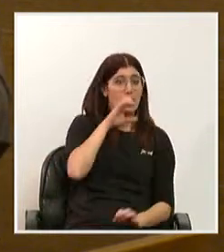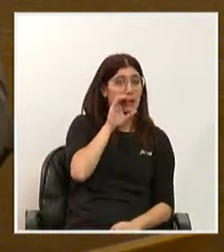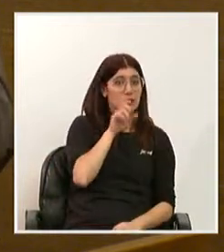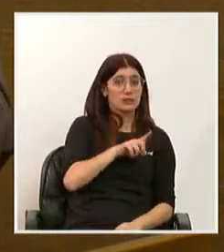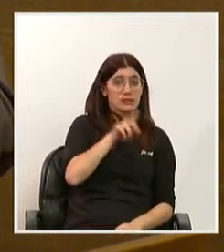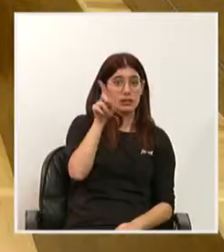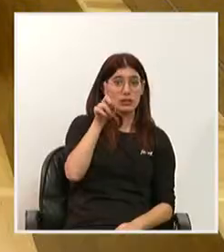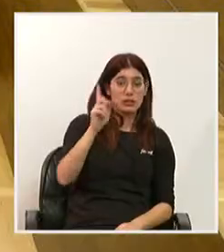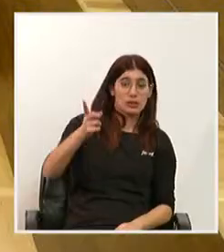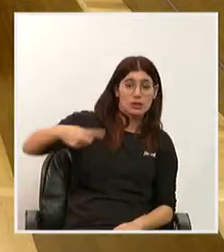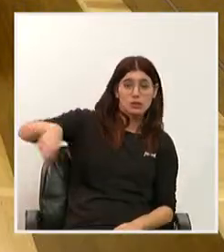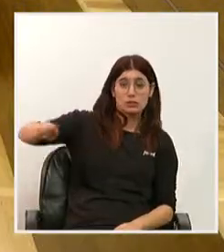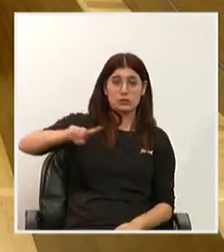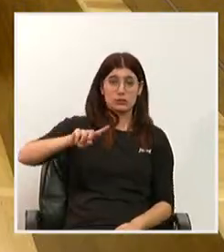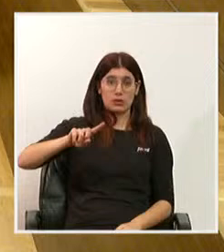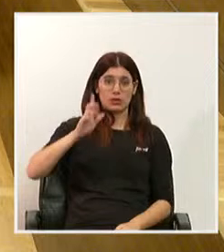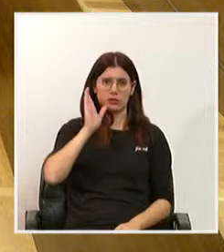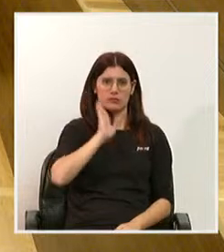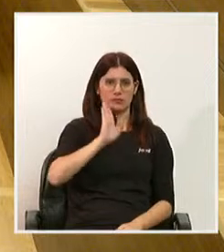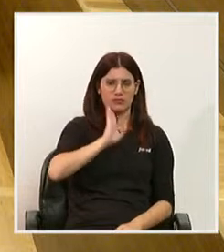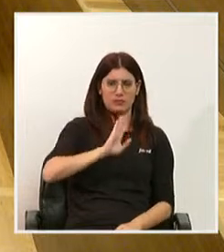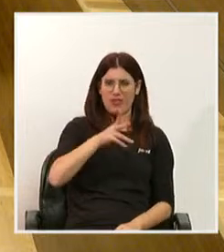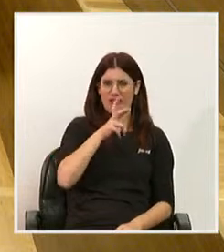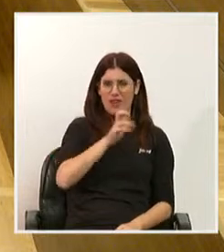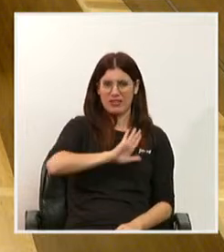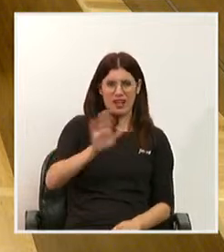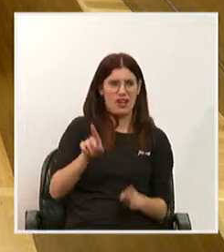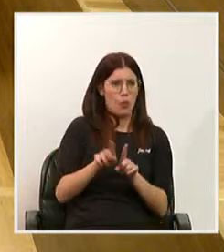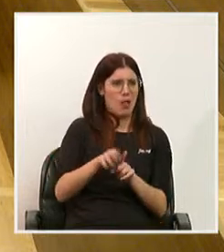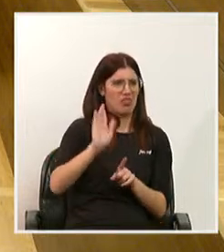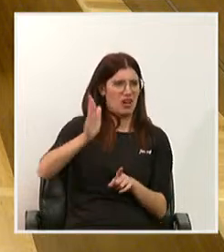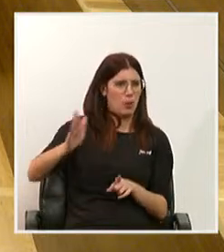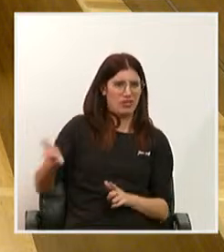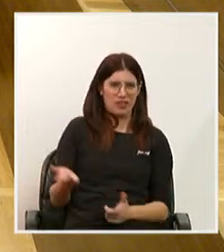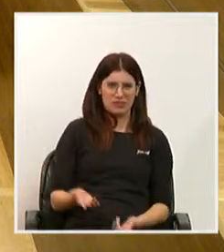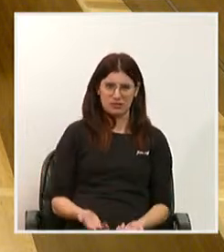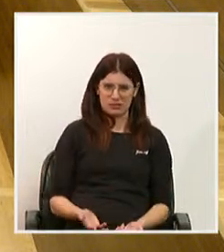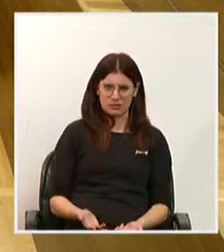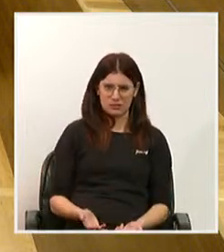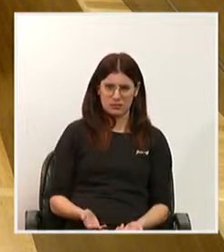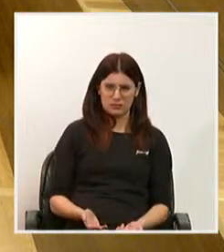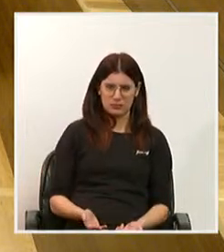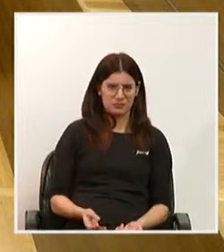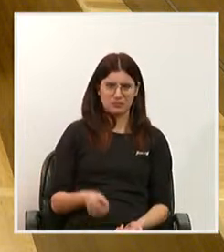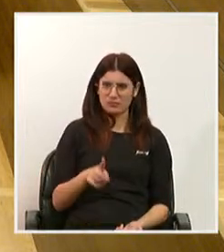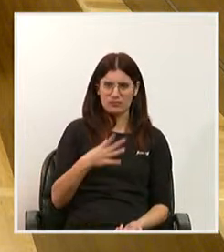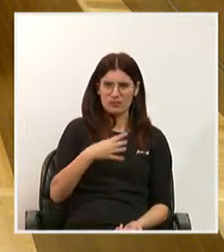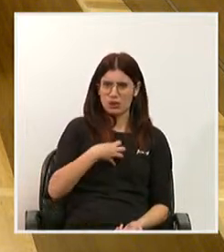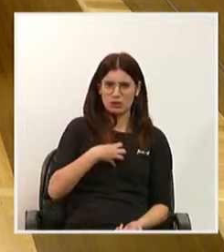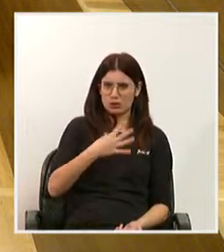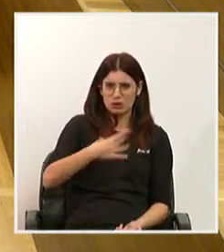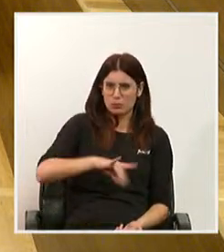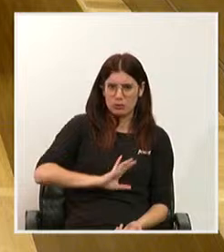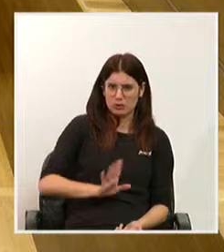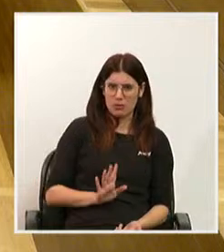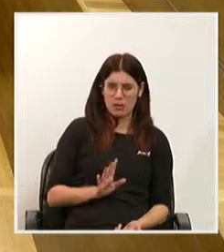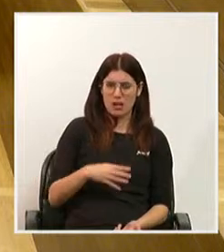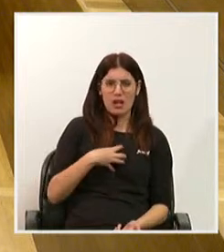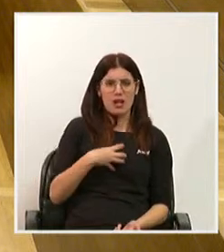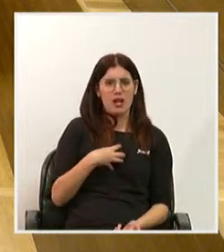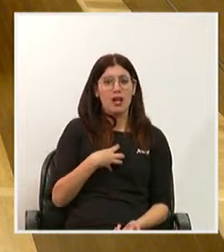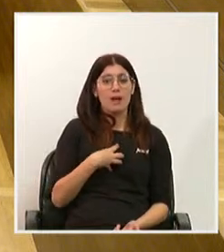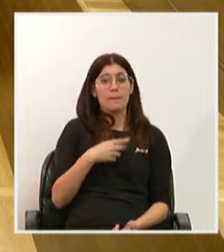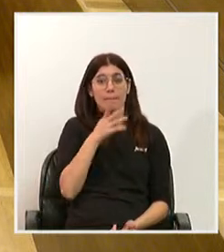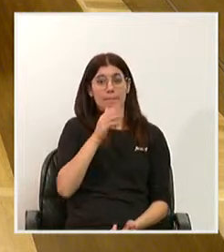y que ustedes los trataron como delincuentes no es posible que los delincuentes